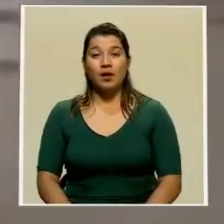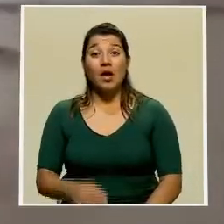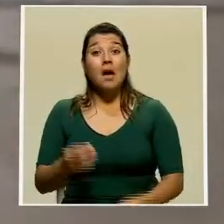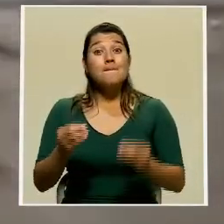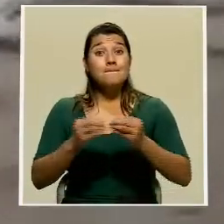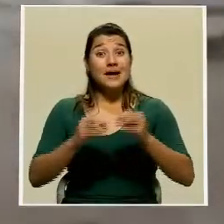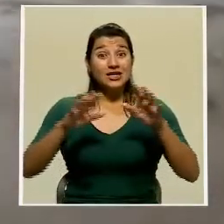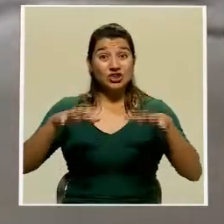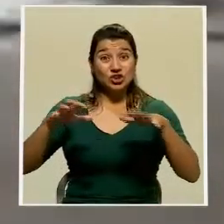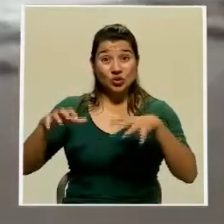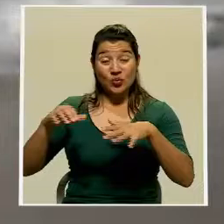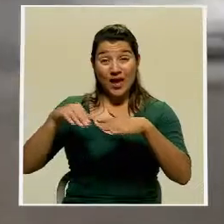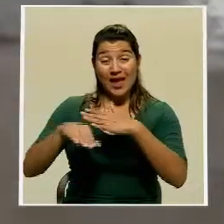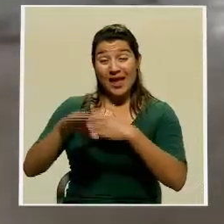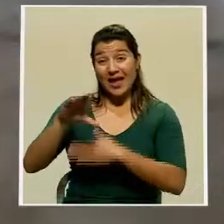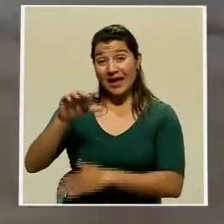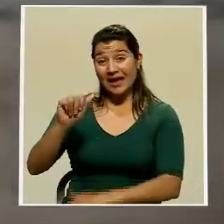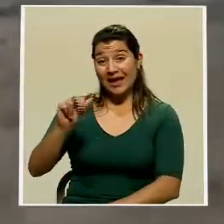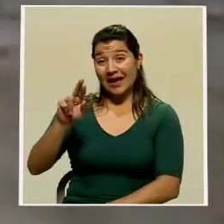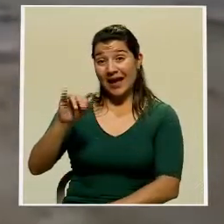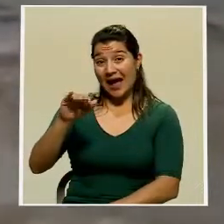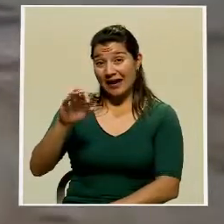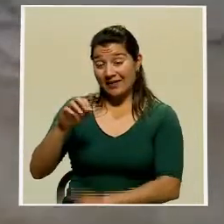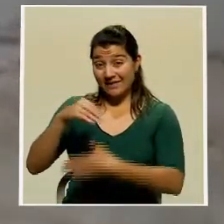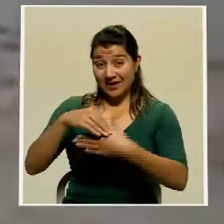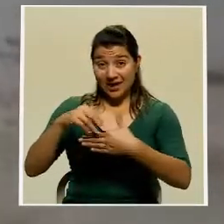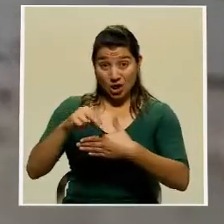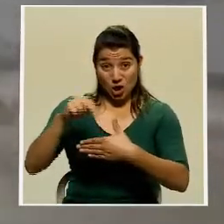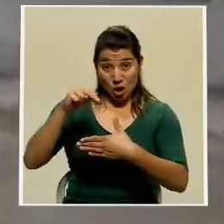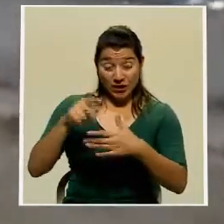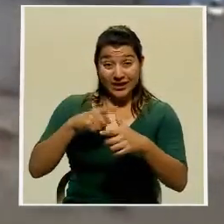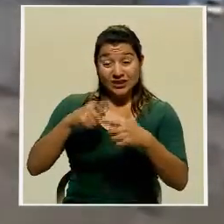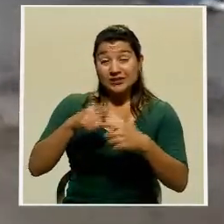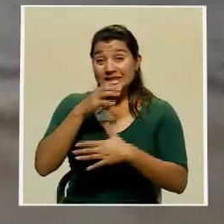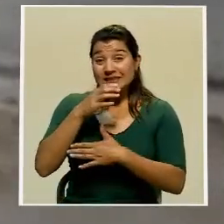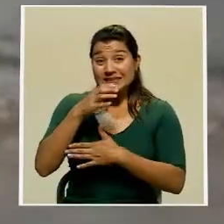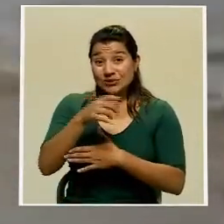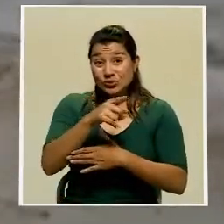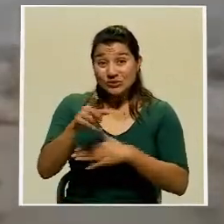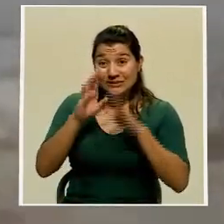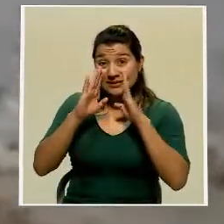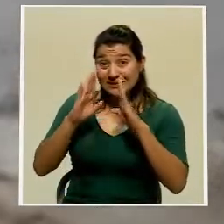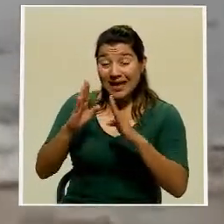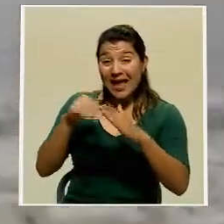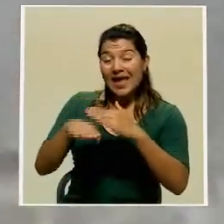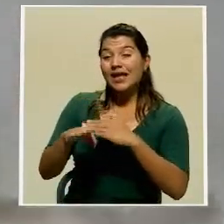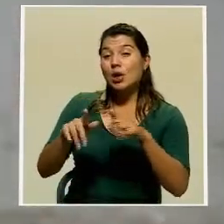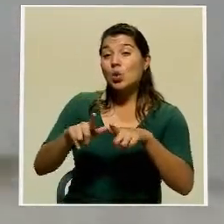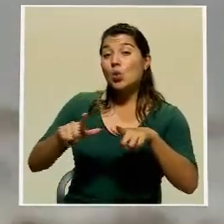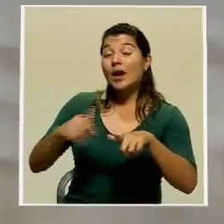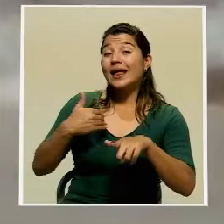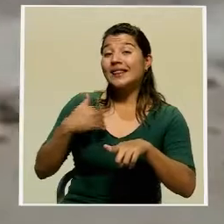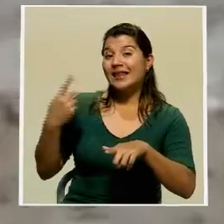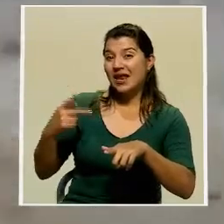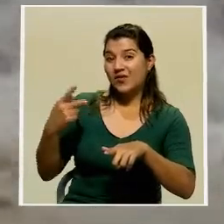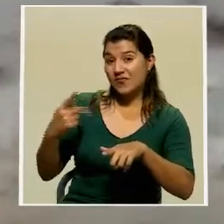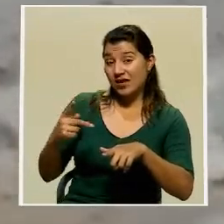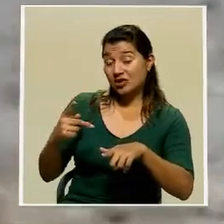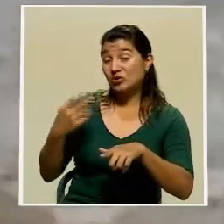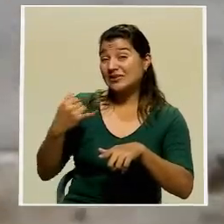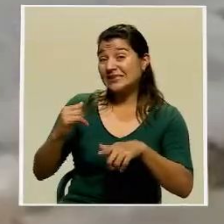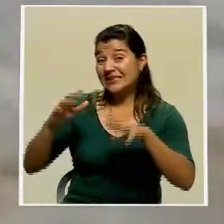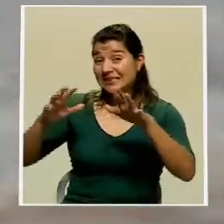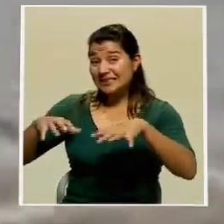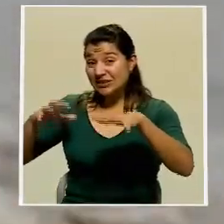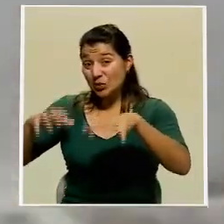de lluvias en el Caribe y la zona norte del país, los expertos recomendaron tener precaución en zonas vulnerables a inundaciones por la saturación de